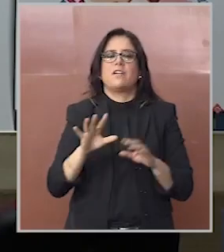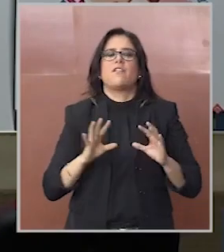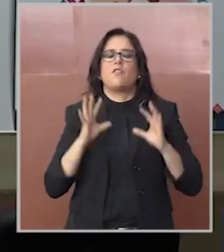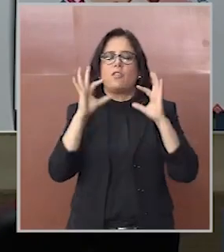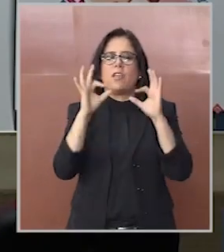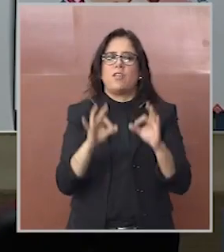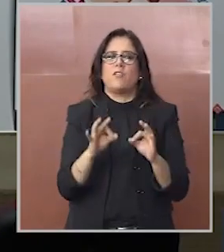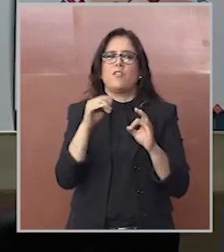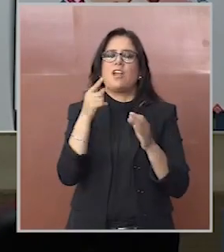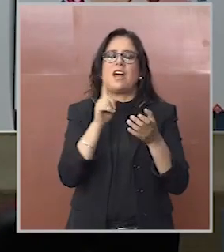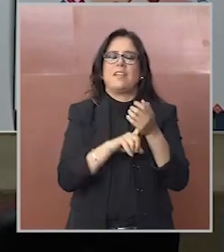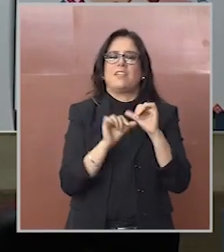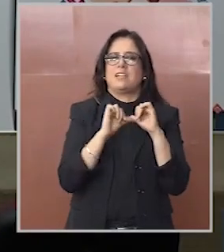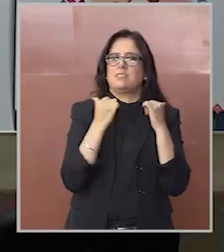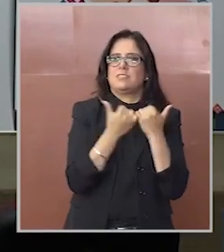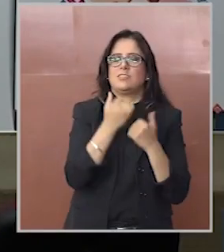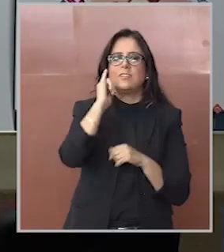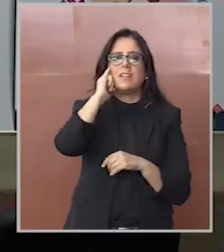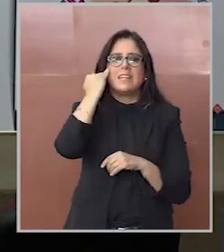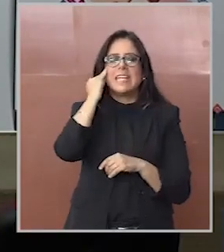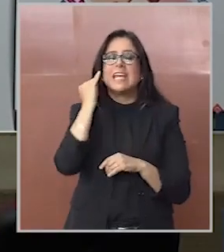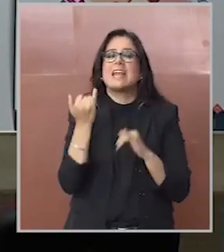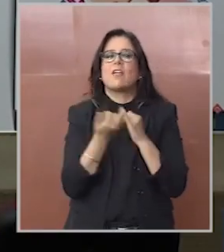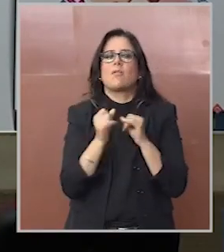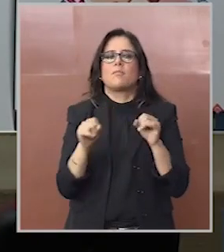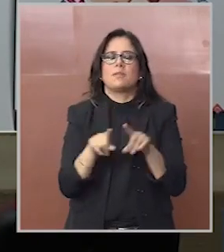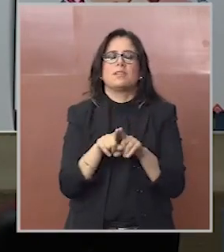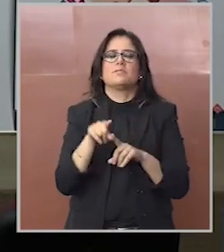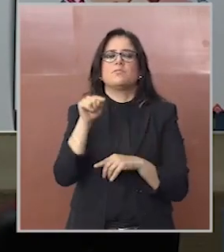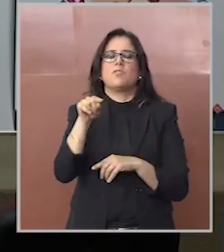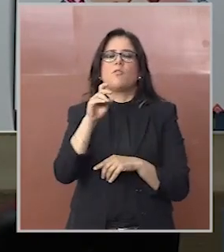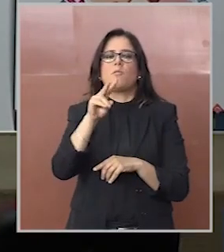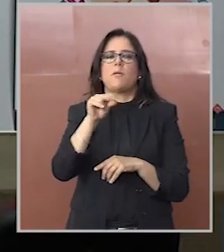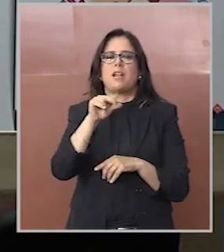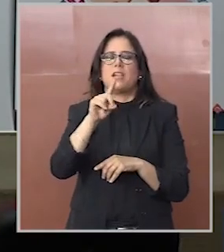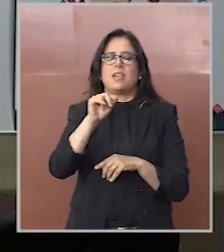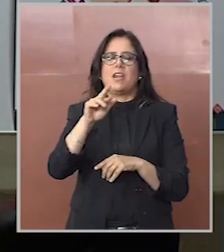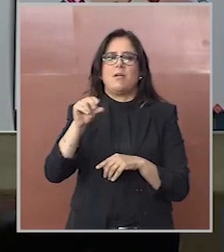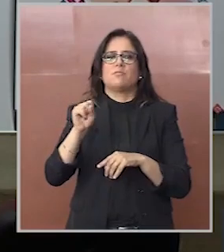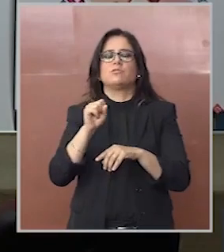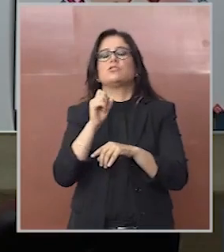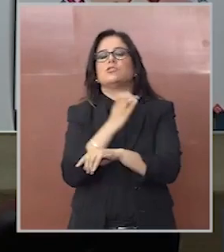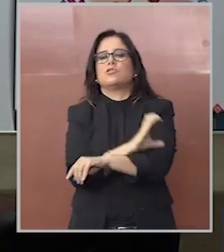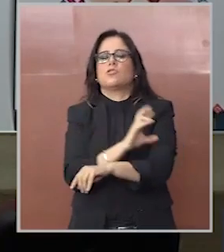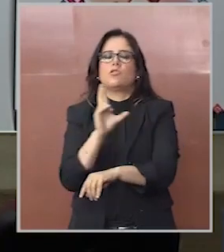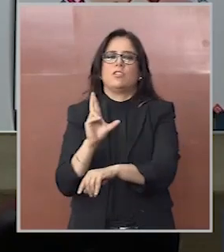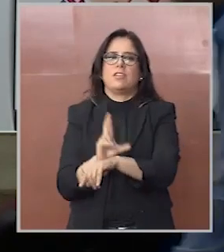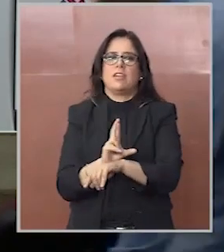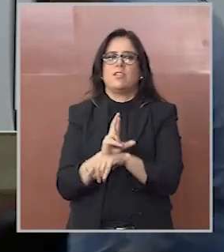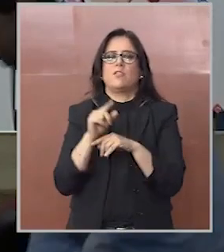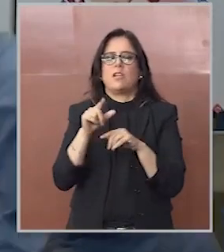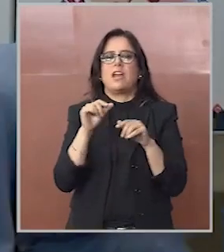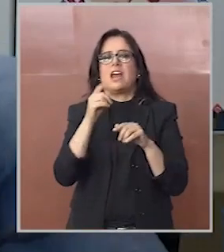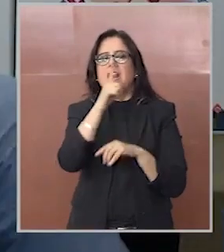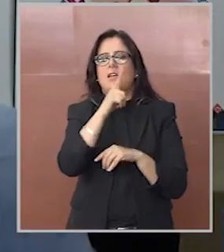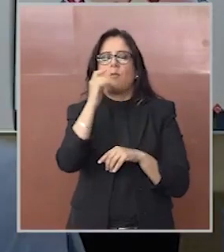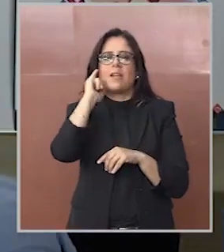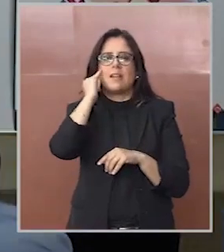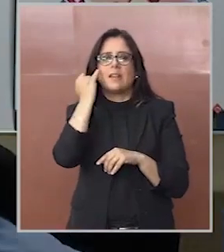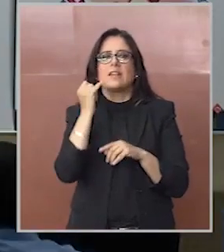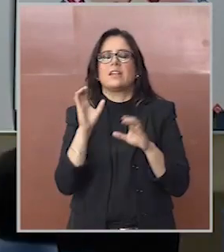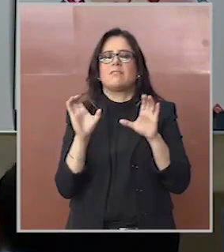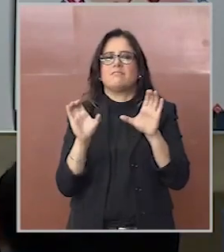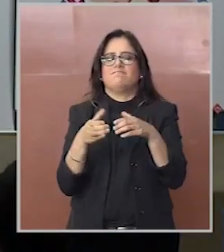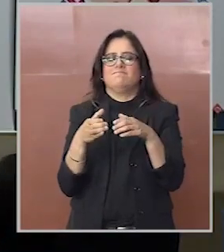Gutiérrez Gutiérrez fundadora integrante de la red de abogadas indígenas así como a uita Valeria ollo Ramos coordinadora de la de la propia red de